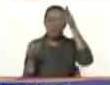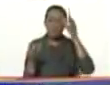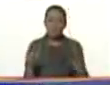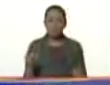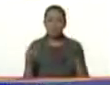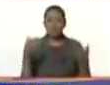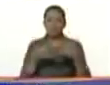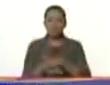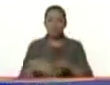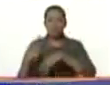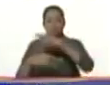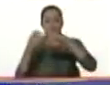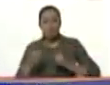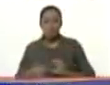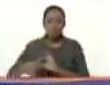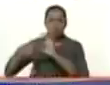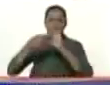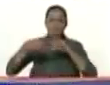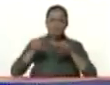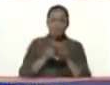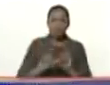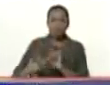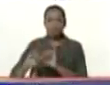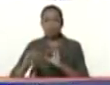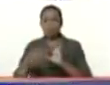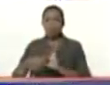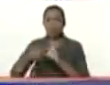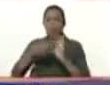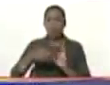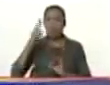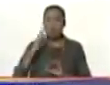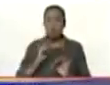unión revolucionaria, de unión bolivariana.